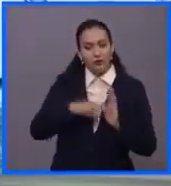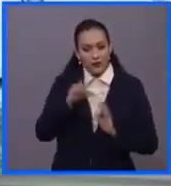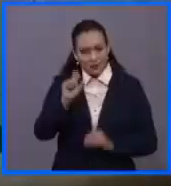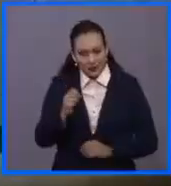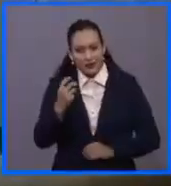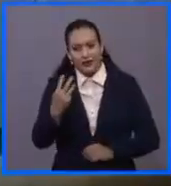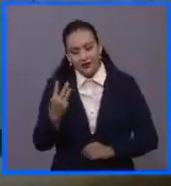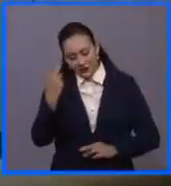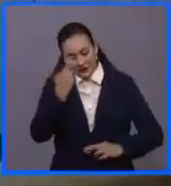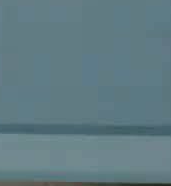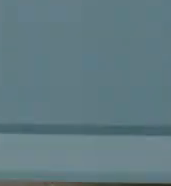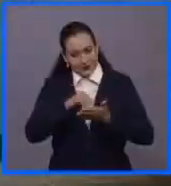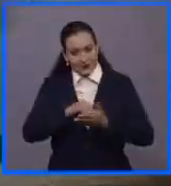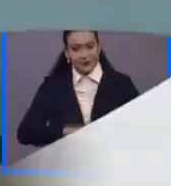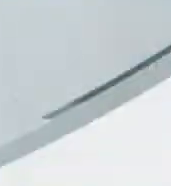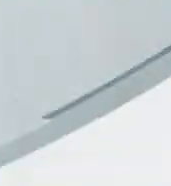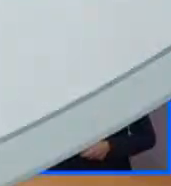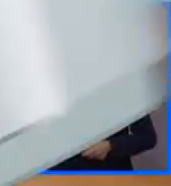2023.